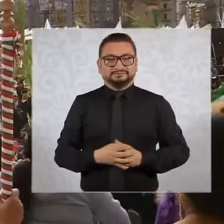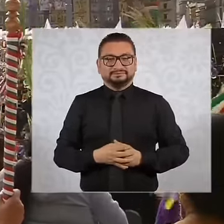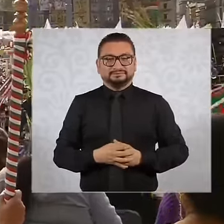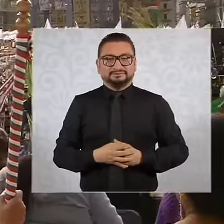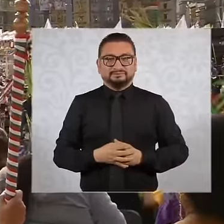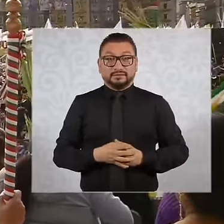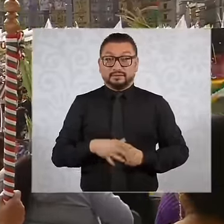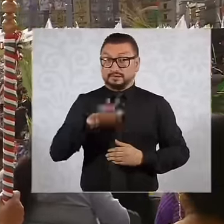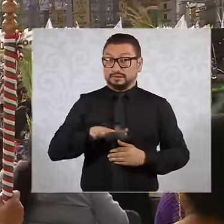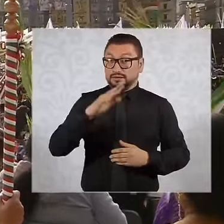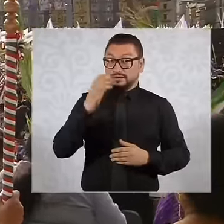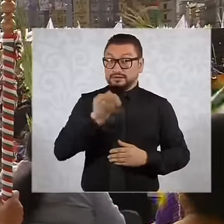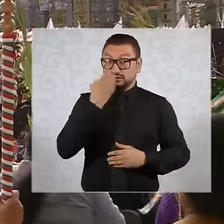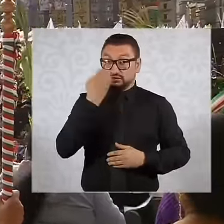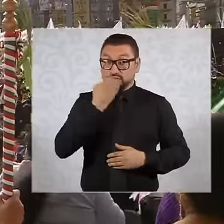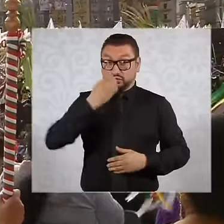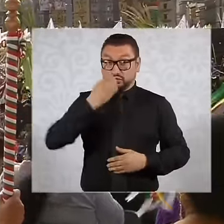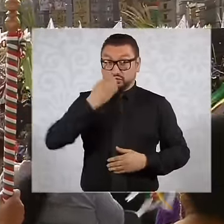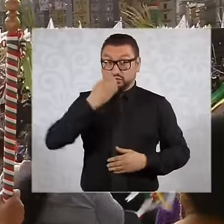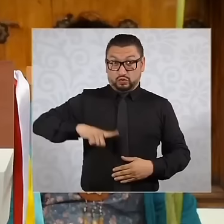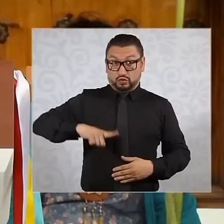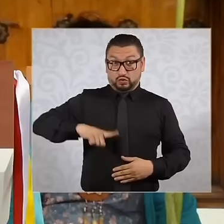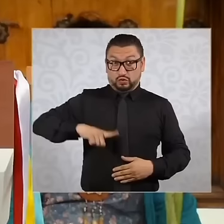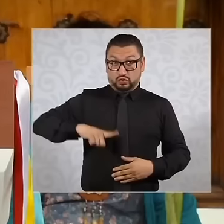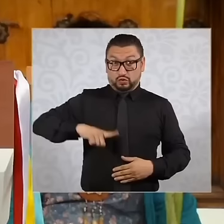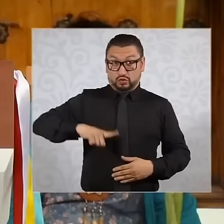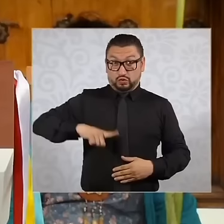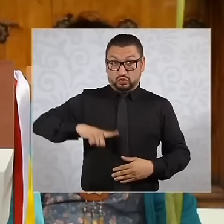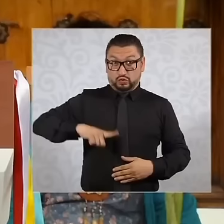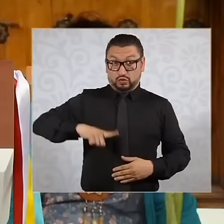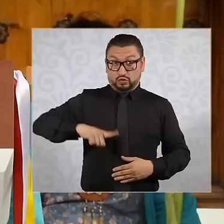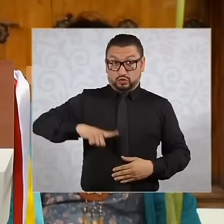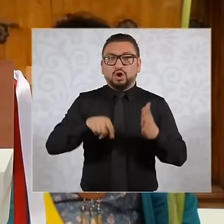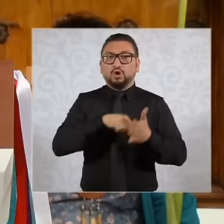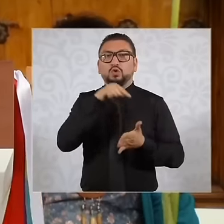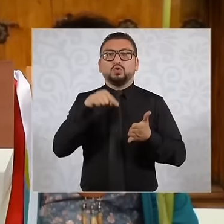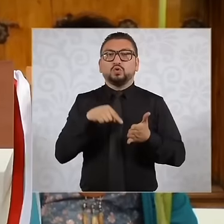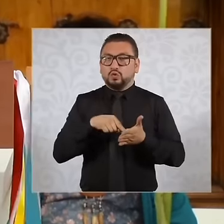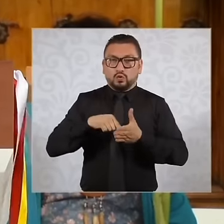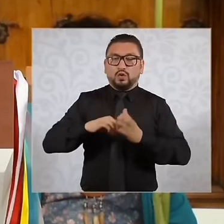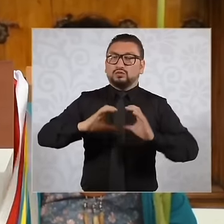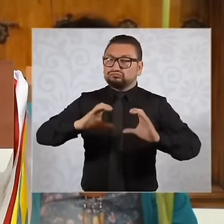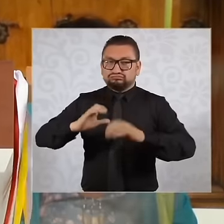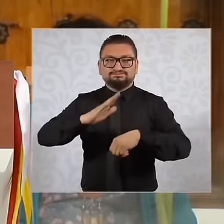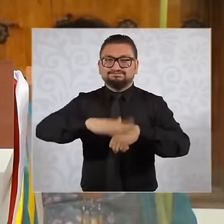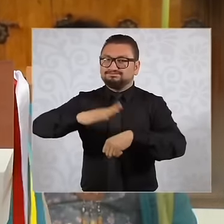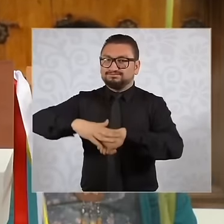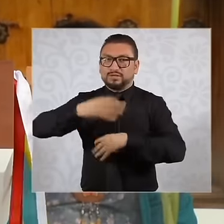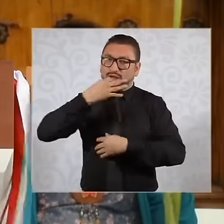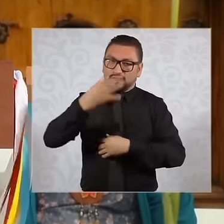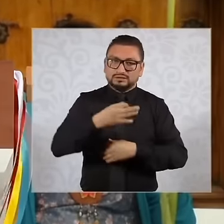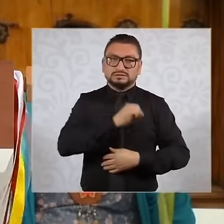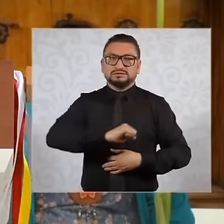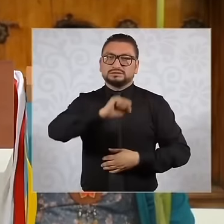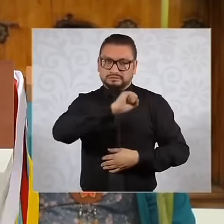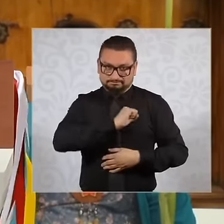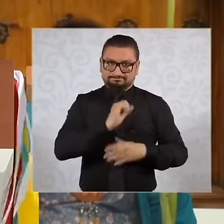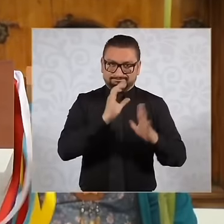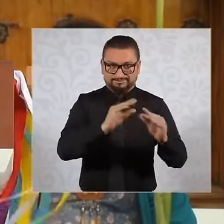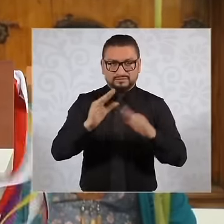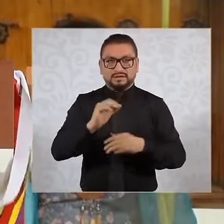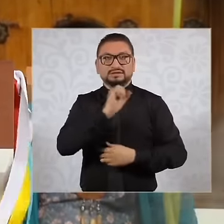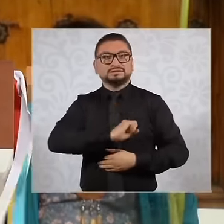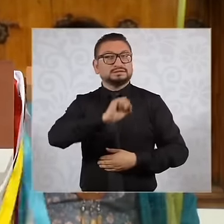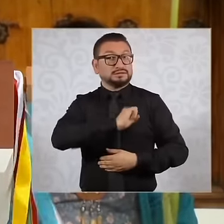Haremos de las escuelas públicas espacios de prevención de la salud, incluyendo